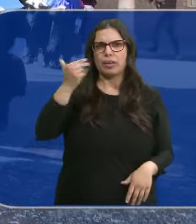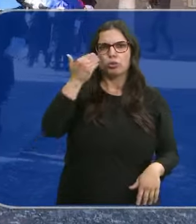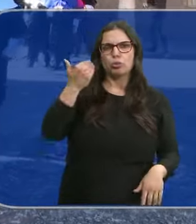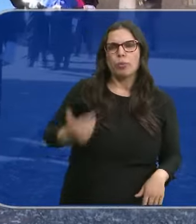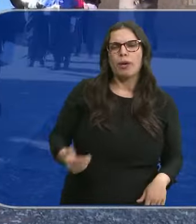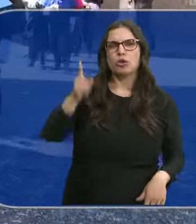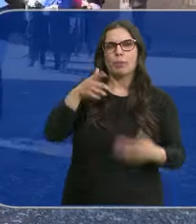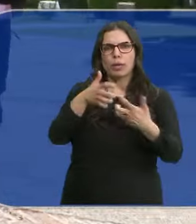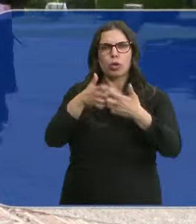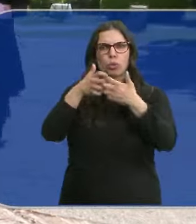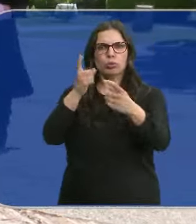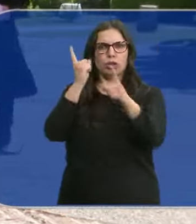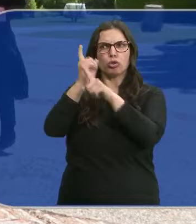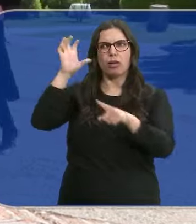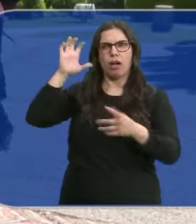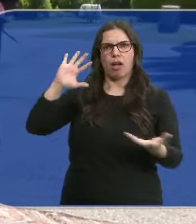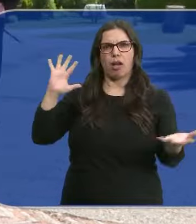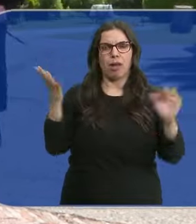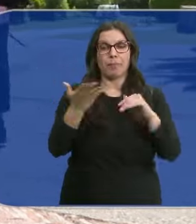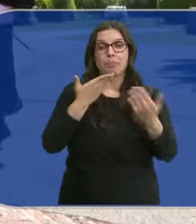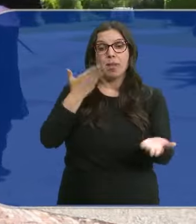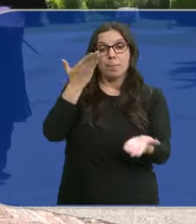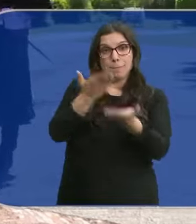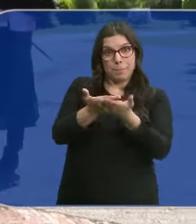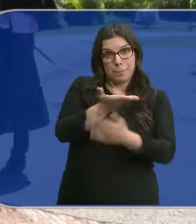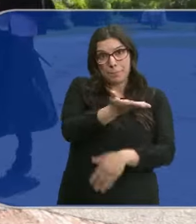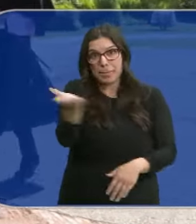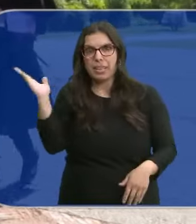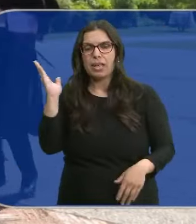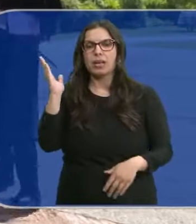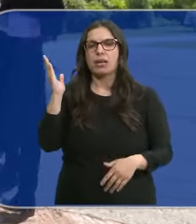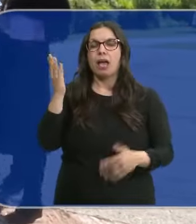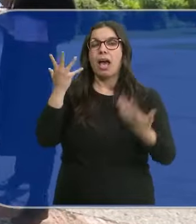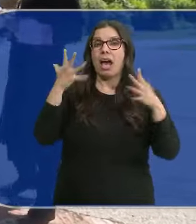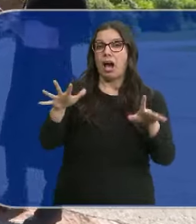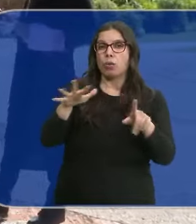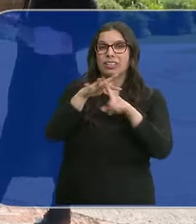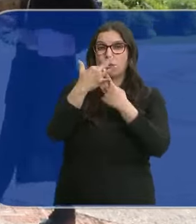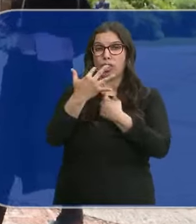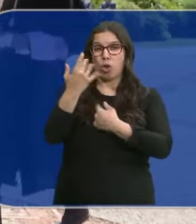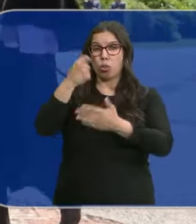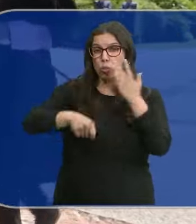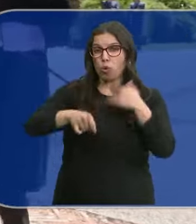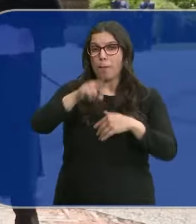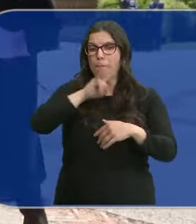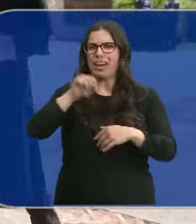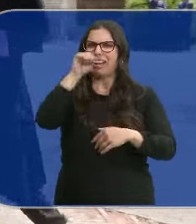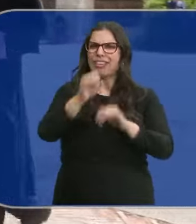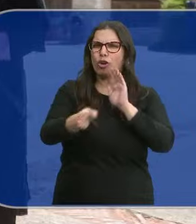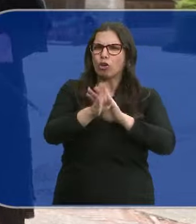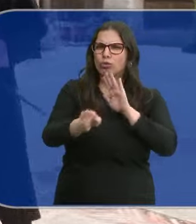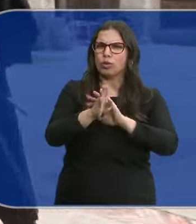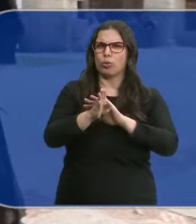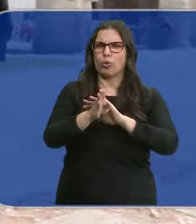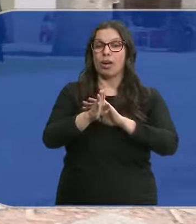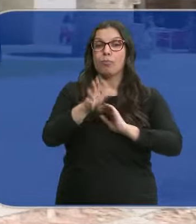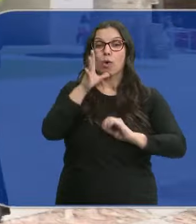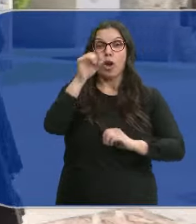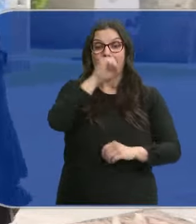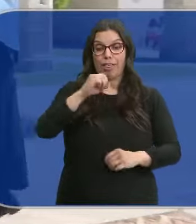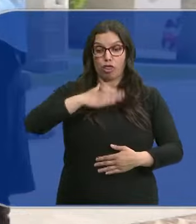humanos o la lucha contra el cambio climático. Nos ha pedido textualmente que aunque pinten bastos no dejemos de cantar. Dice que sus canciones han sido su forma